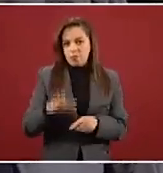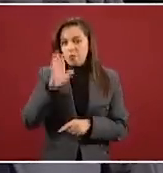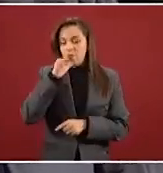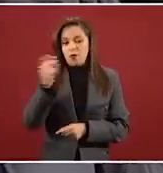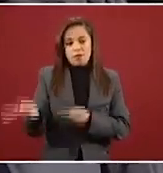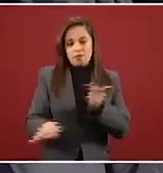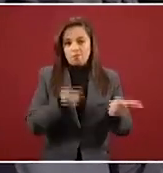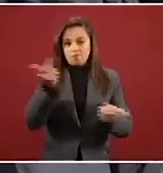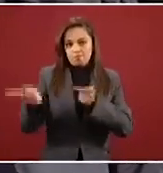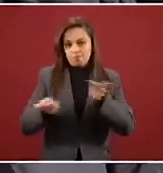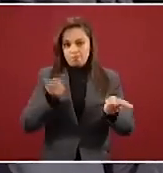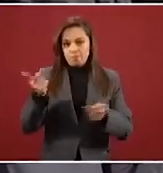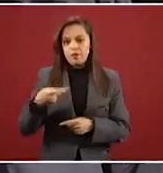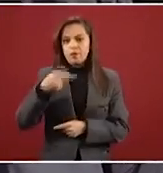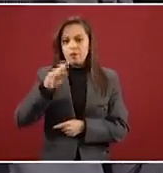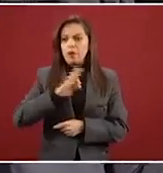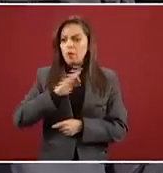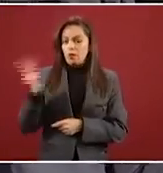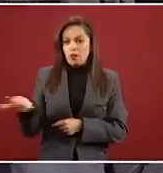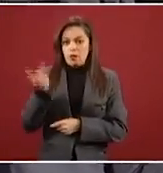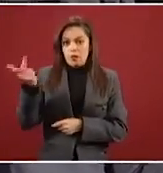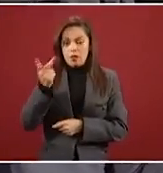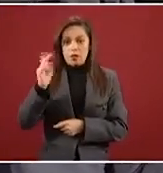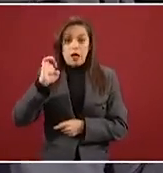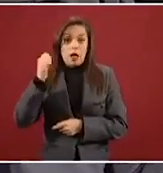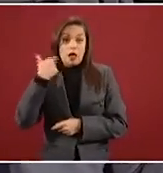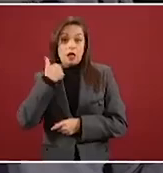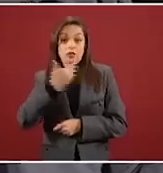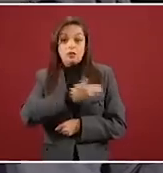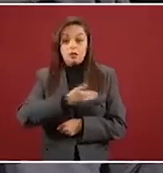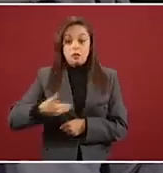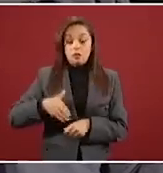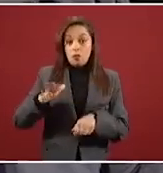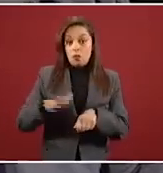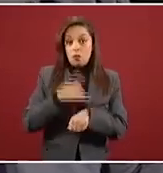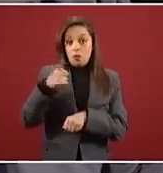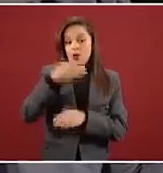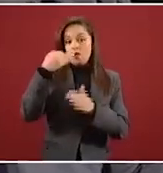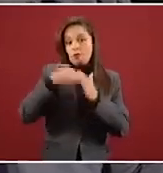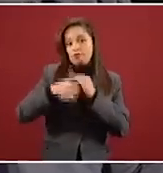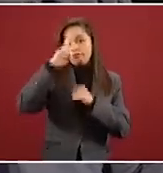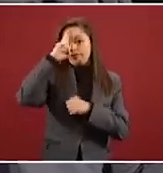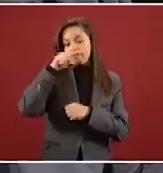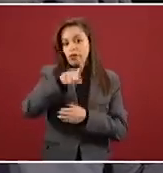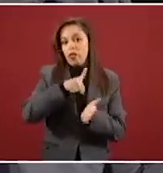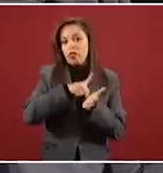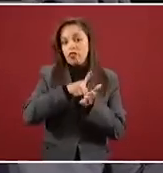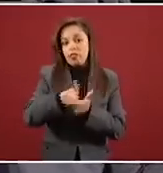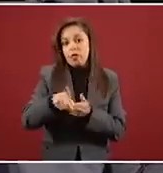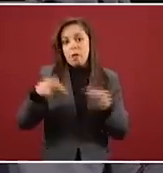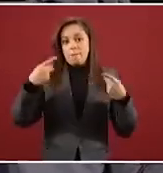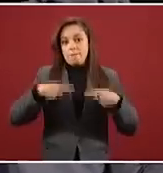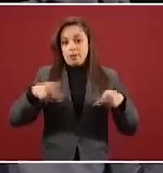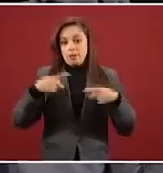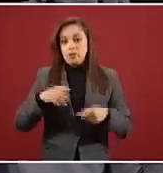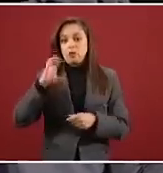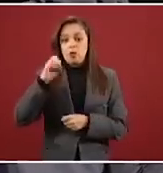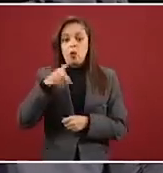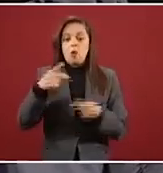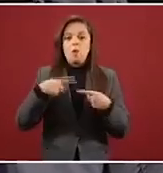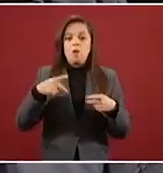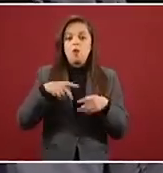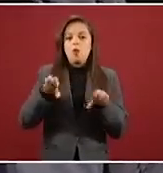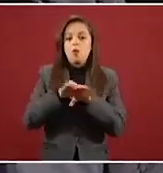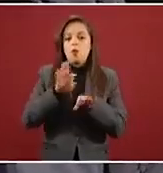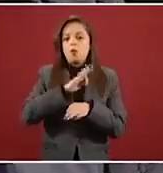para castigar a expresidentes, porque se violarían los derechos ya sea de los expresidentes o de las personas que no pueden tener acceso a la justicia porque